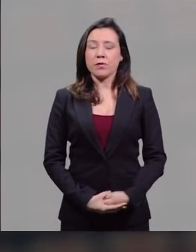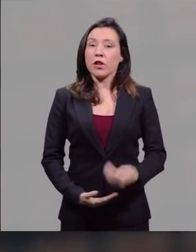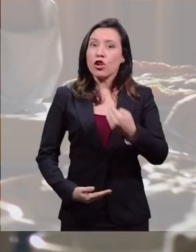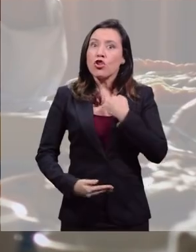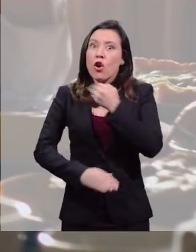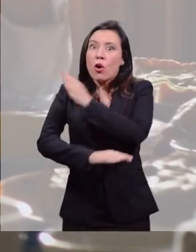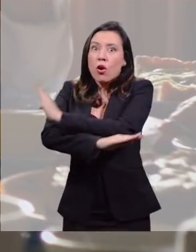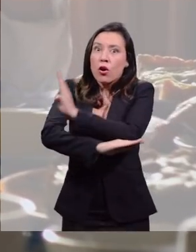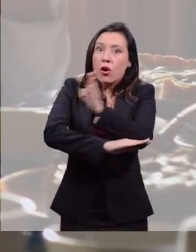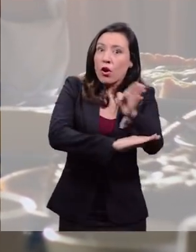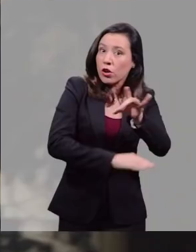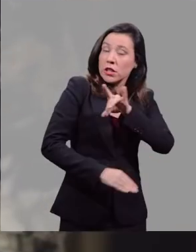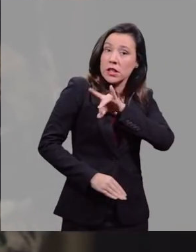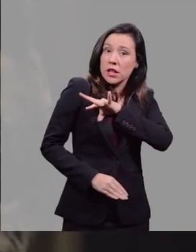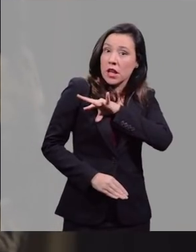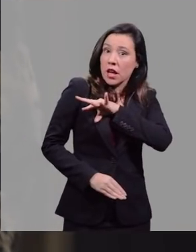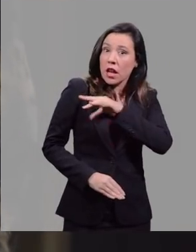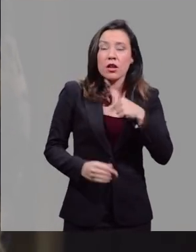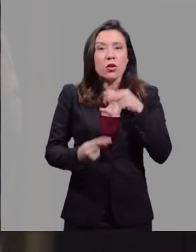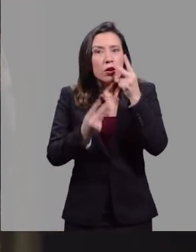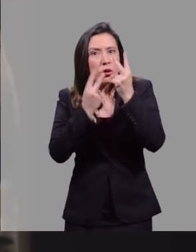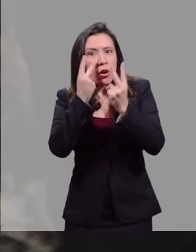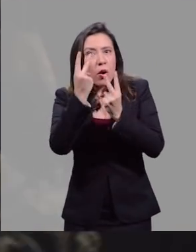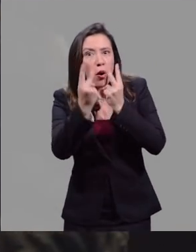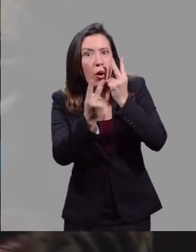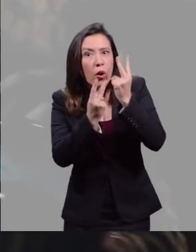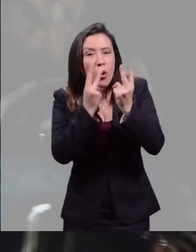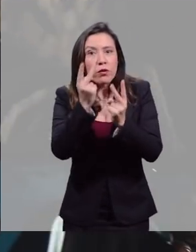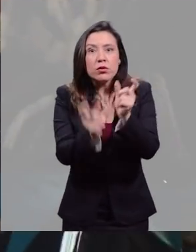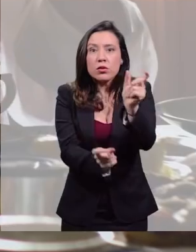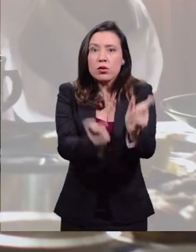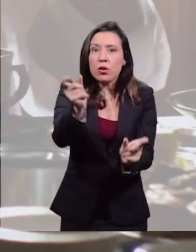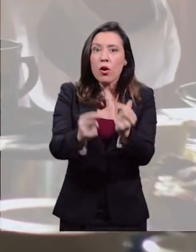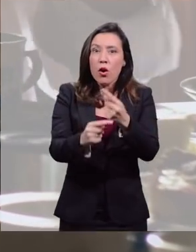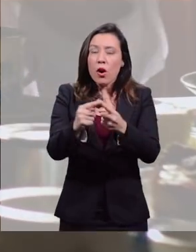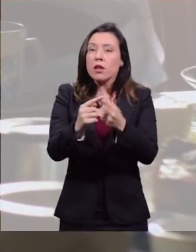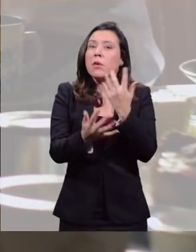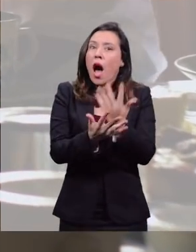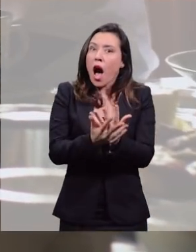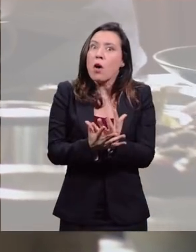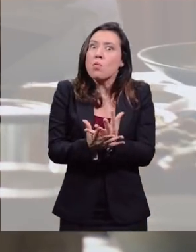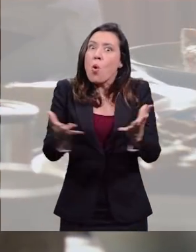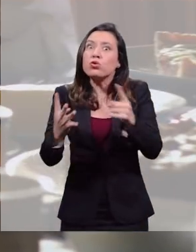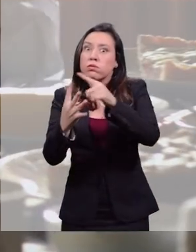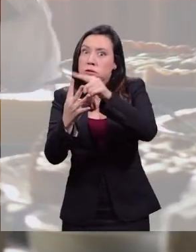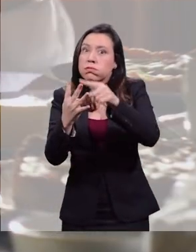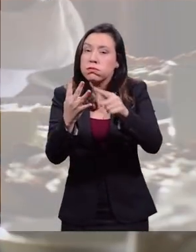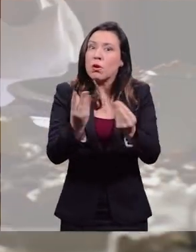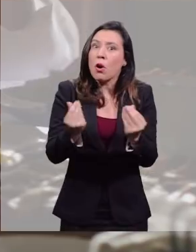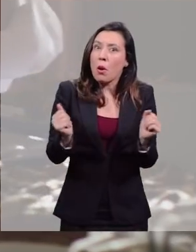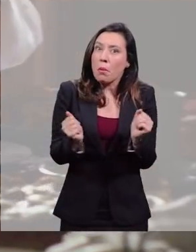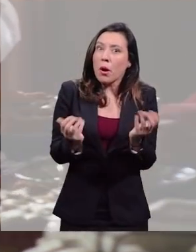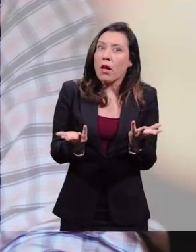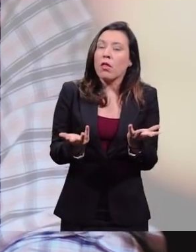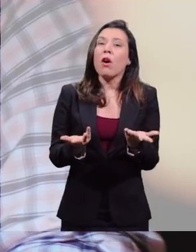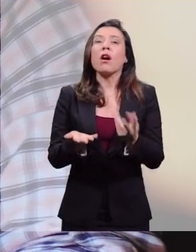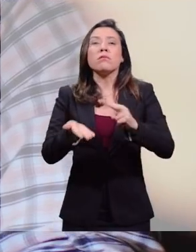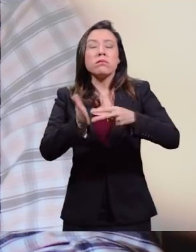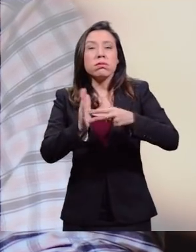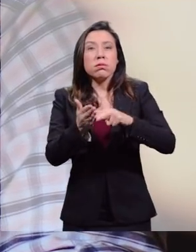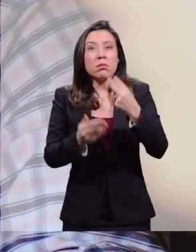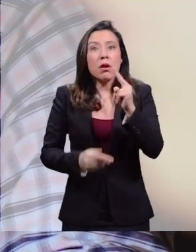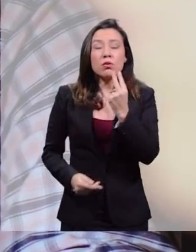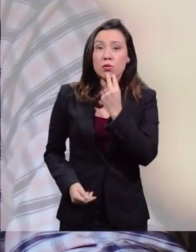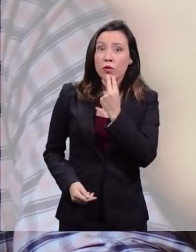Yo en mis recorridos por Chile he visto que la clase media tiene grandes temores de que accidentes en el ciclo